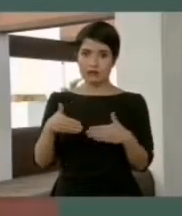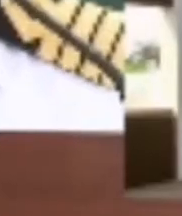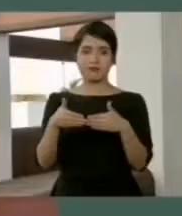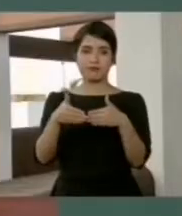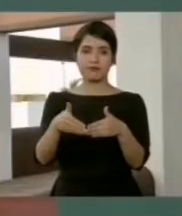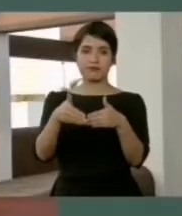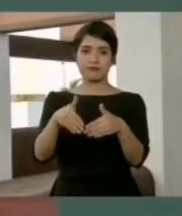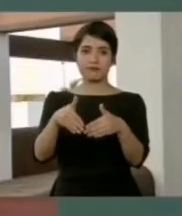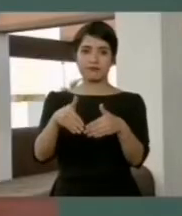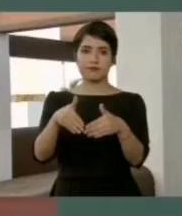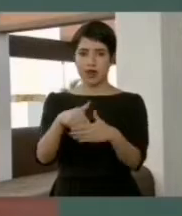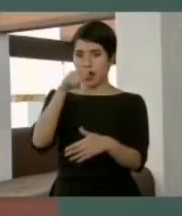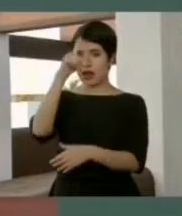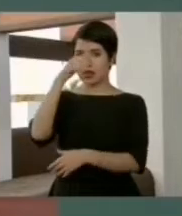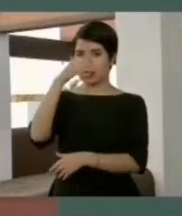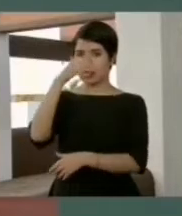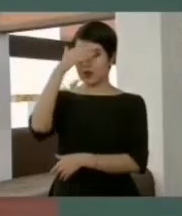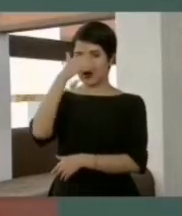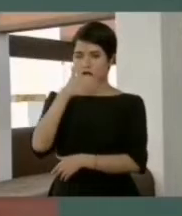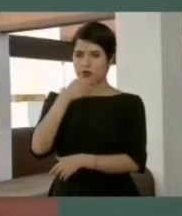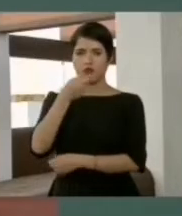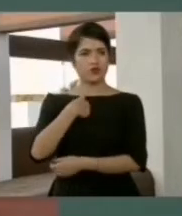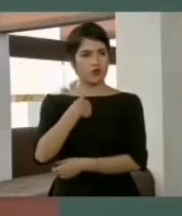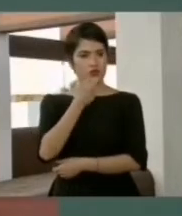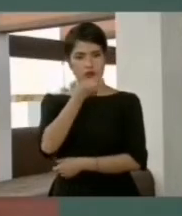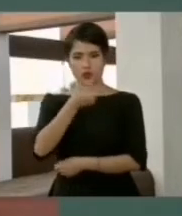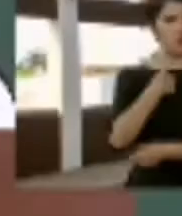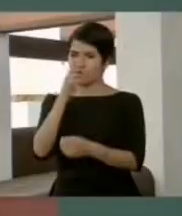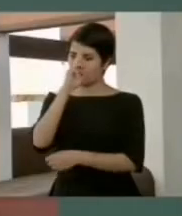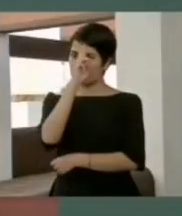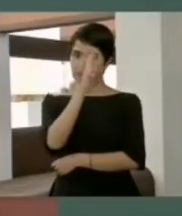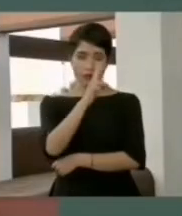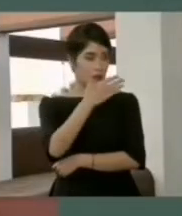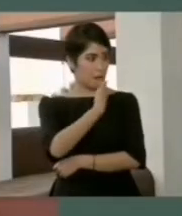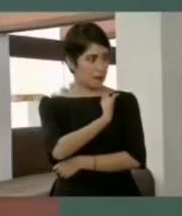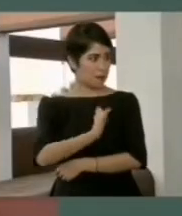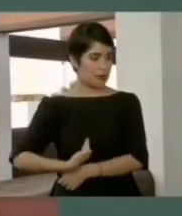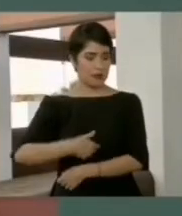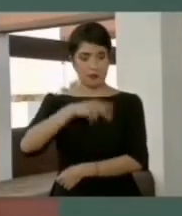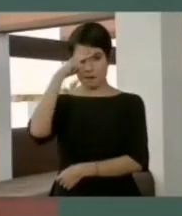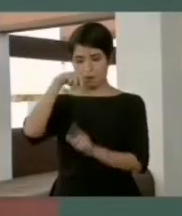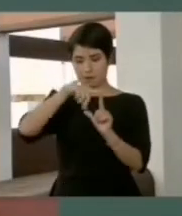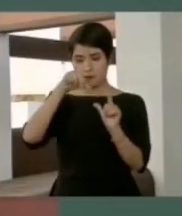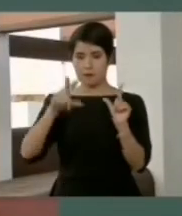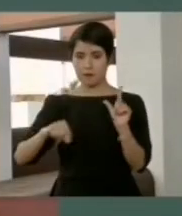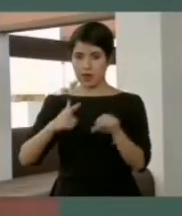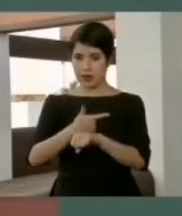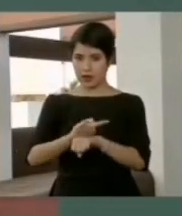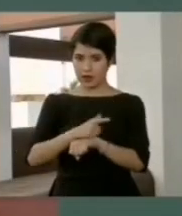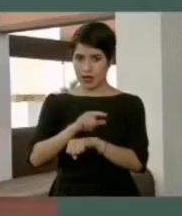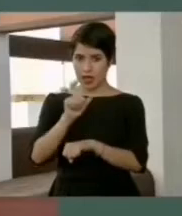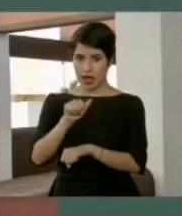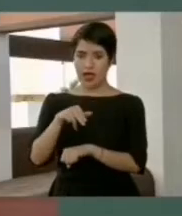Michoacán. Saludo respetuosamente a nuestro presidente de la República, licenciado Andrés